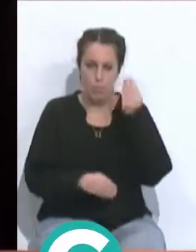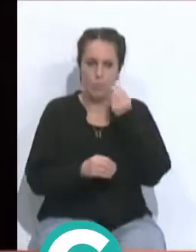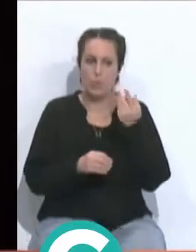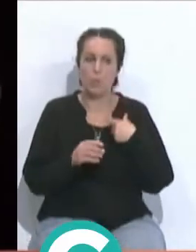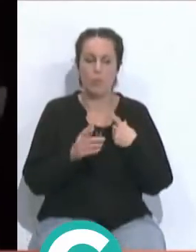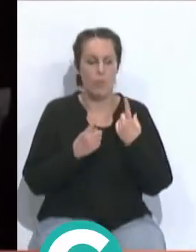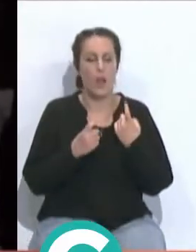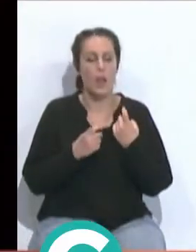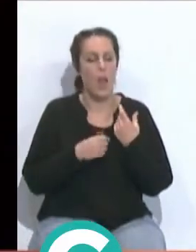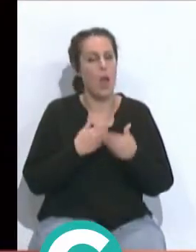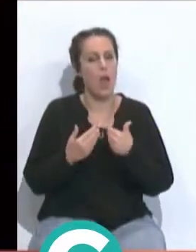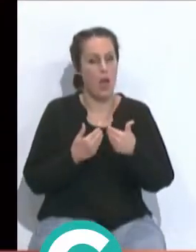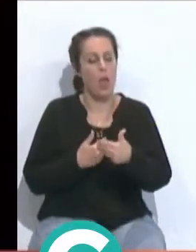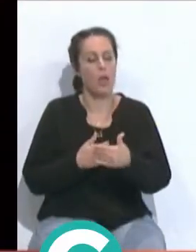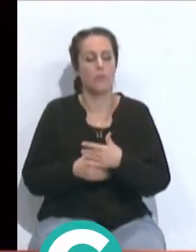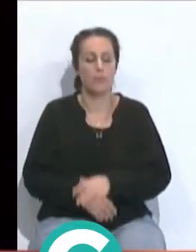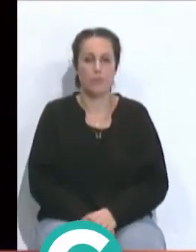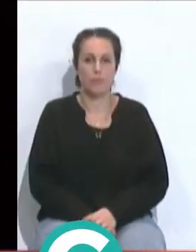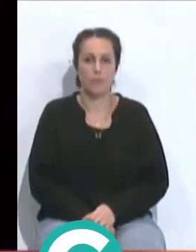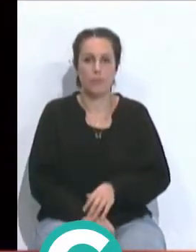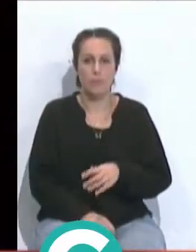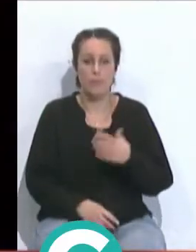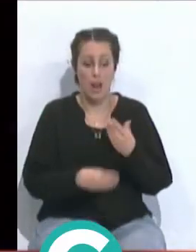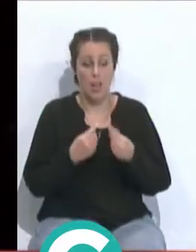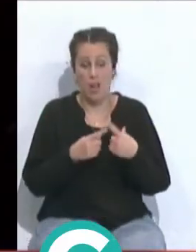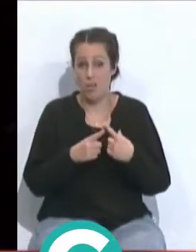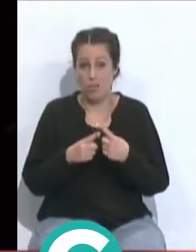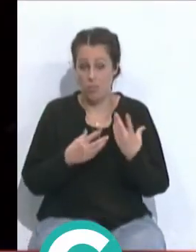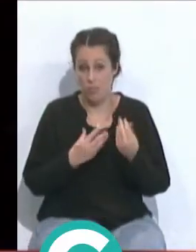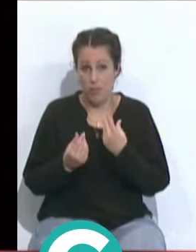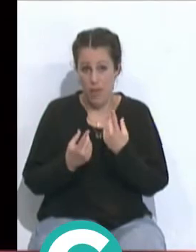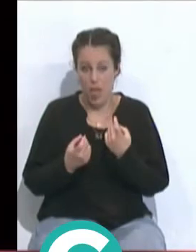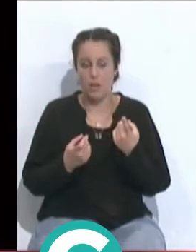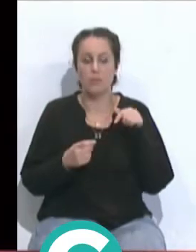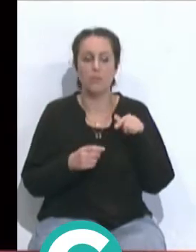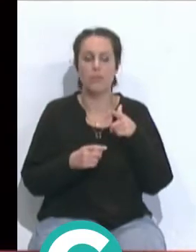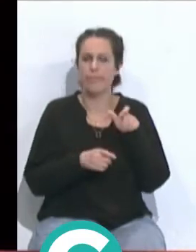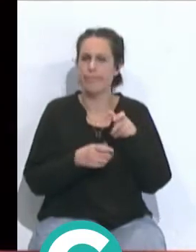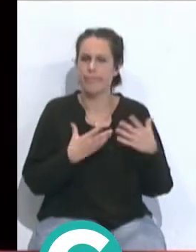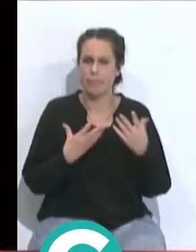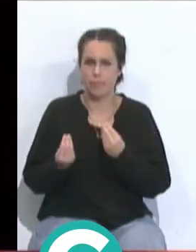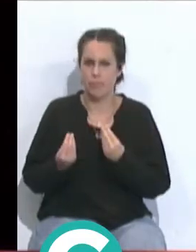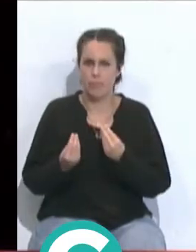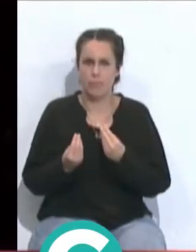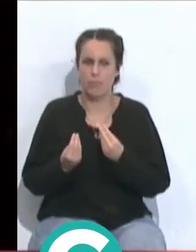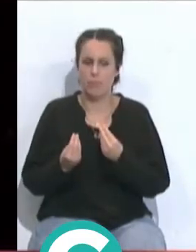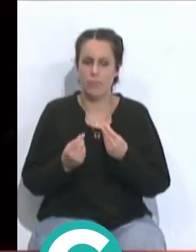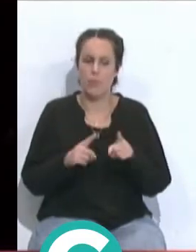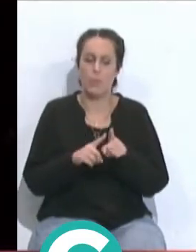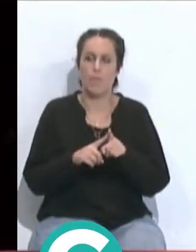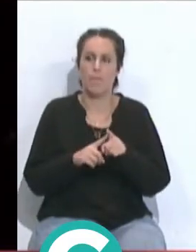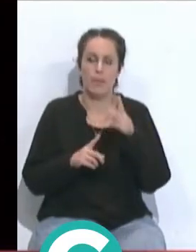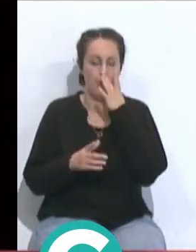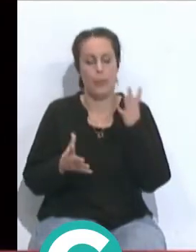que todavía queda mucho por hacer en este terreno, y claro que pienso que hay mucha gente que lo infravalora,